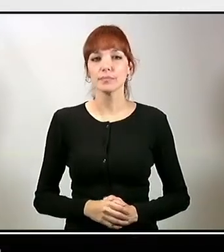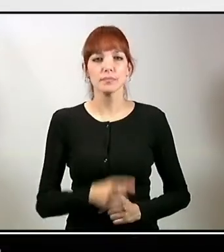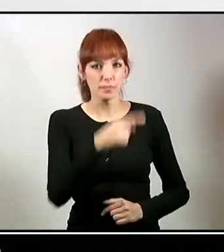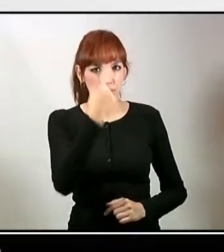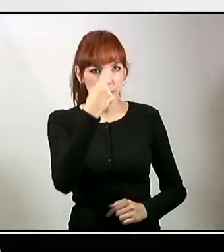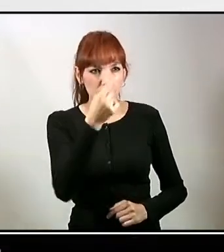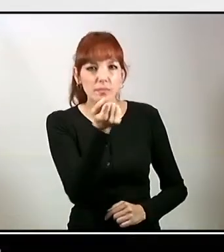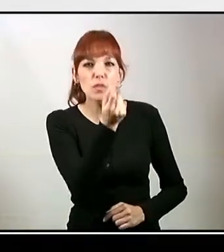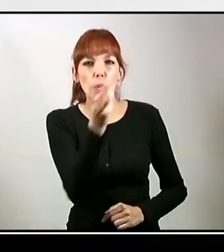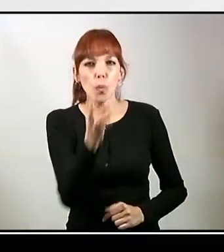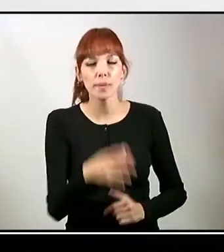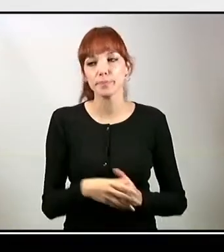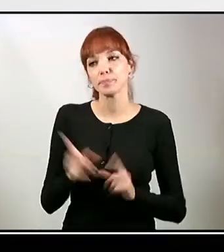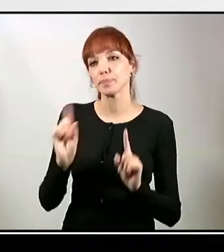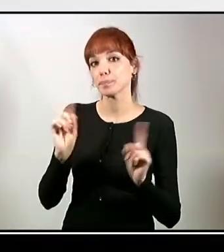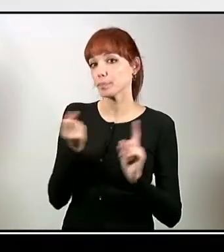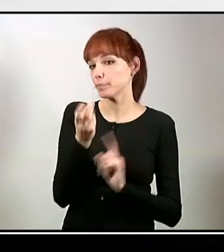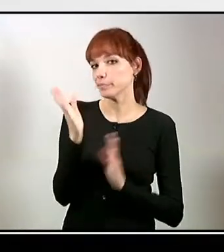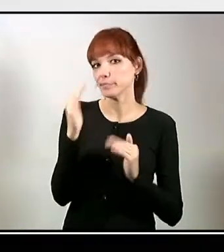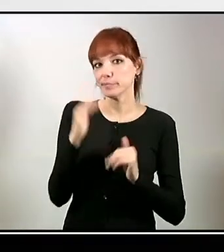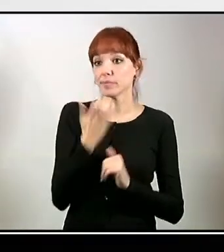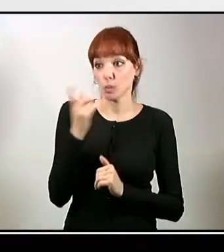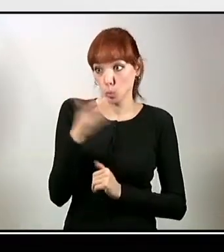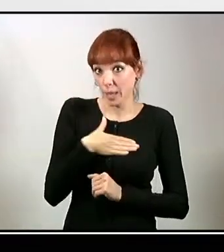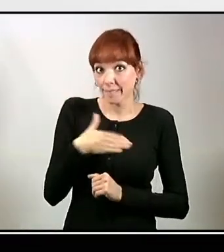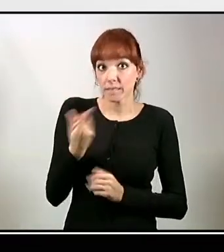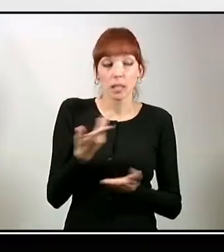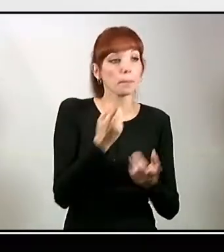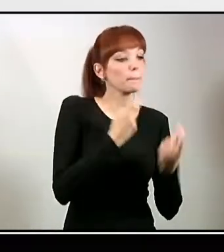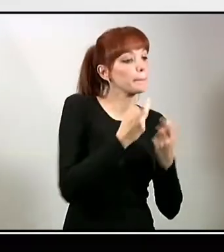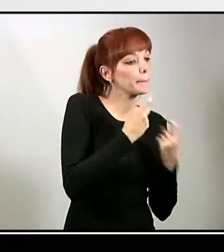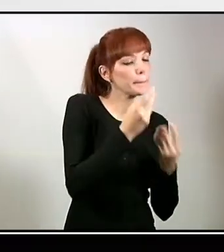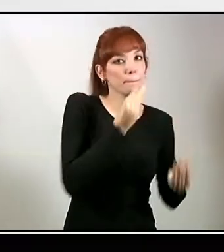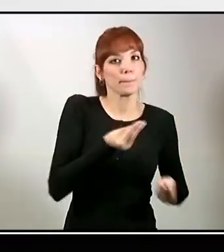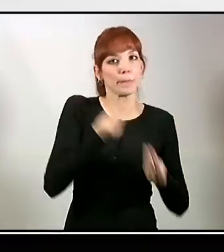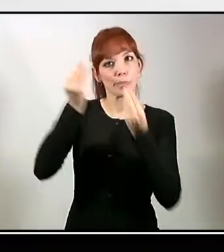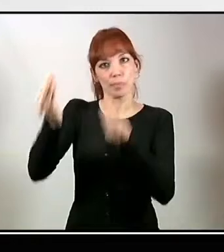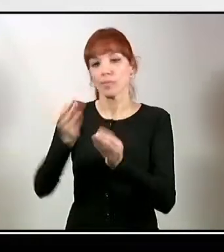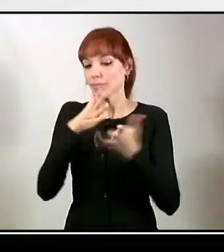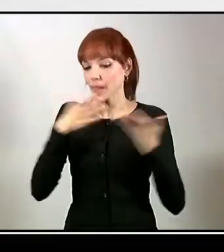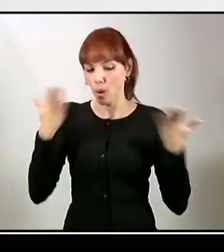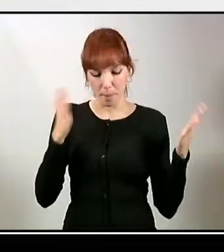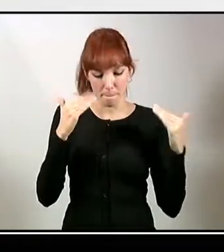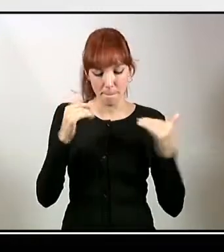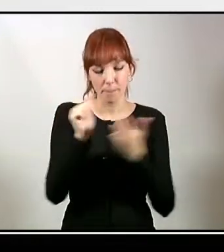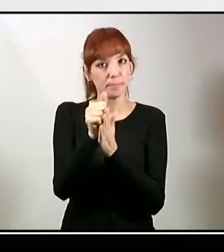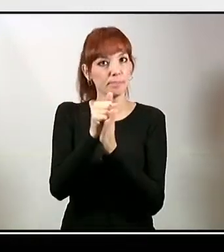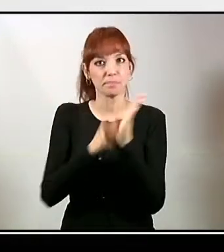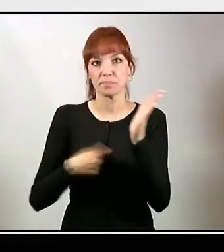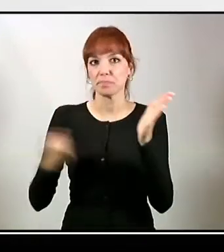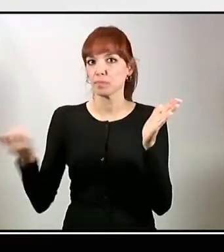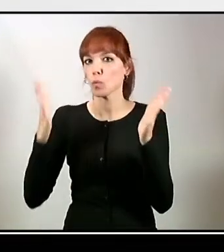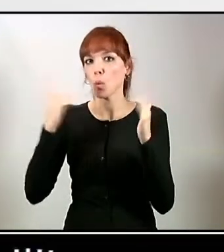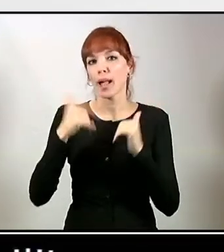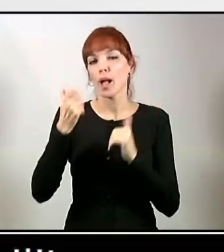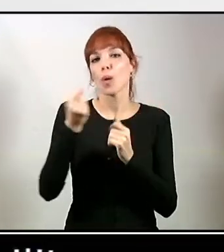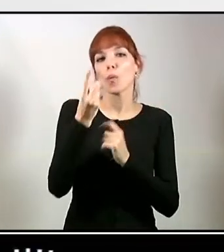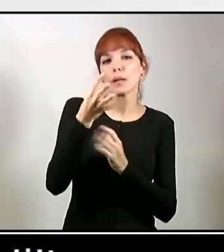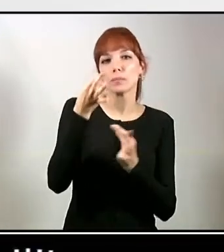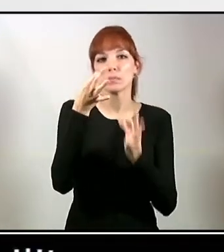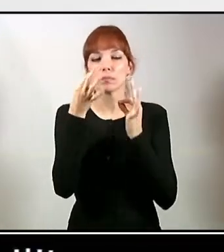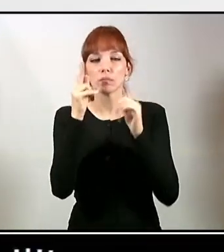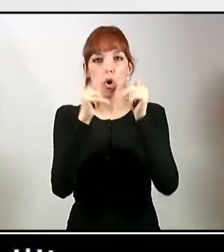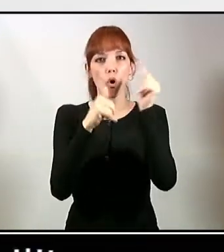No tengo las cifras. Si quieres las pido y te las puedo facilitar, pero en este momento no tengo las cifras de las obras que pueden